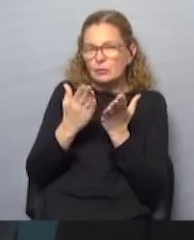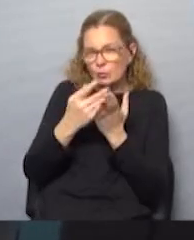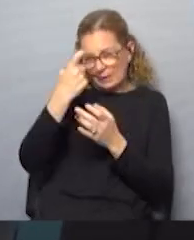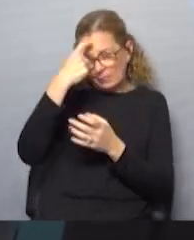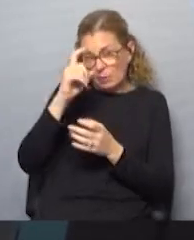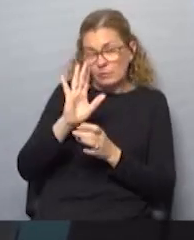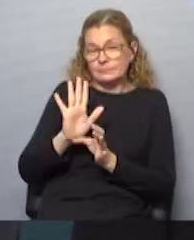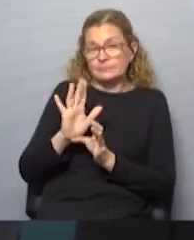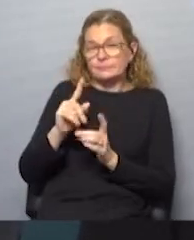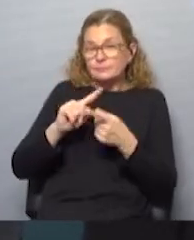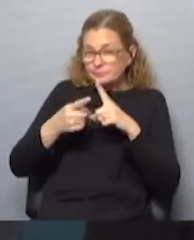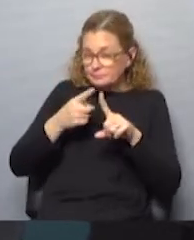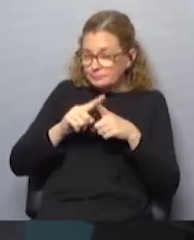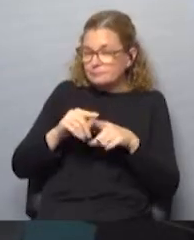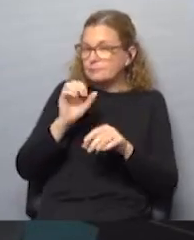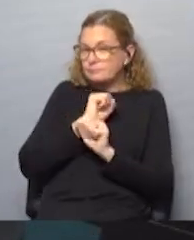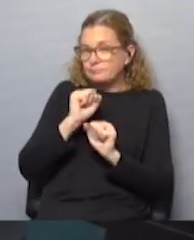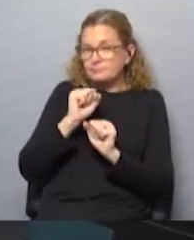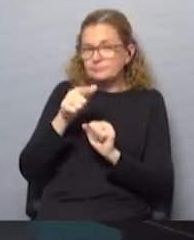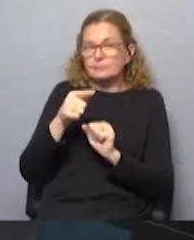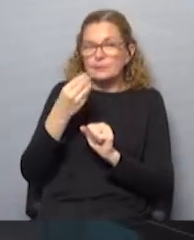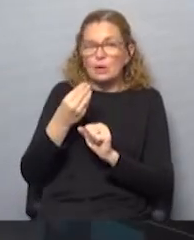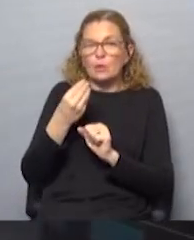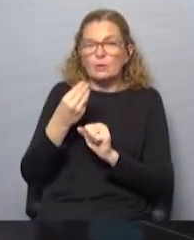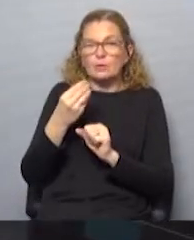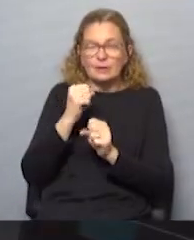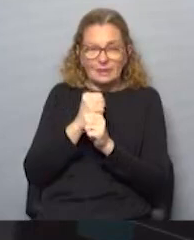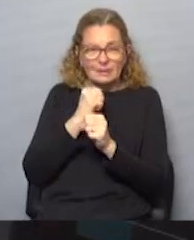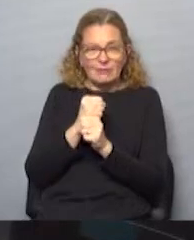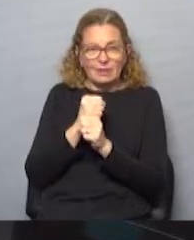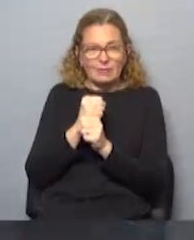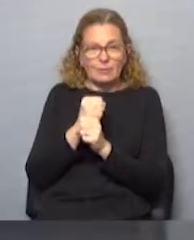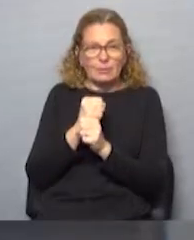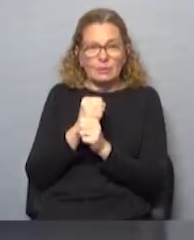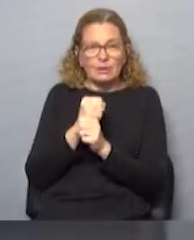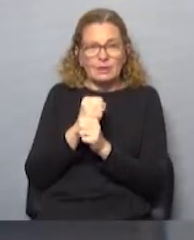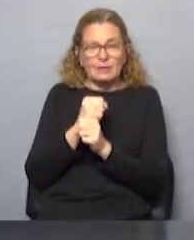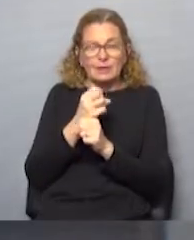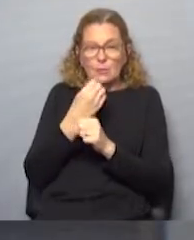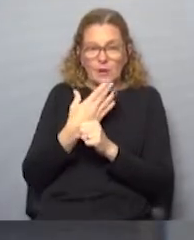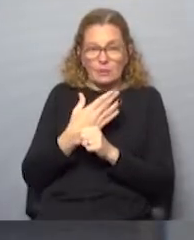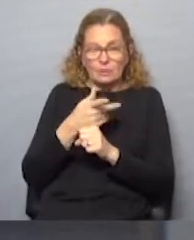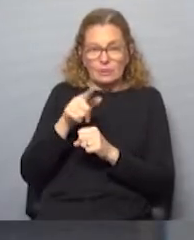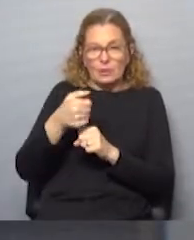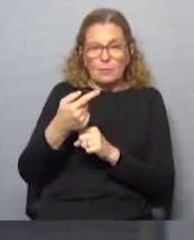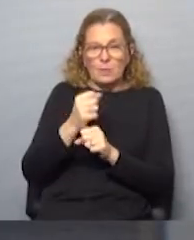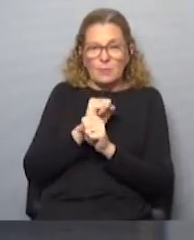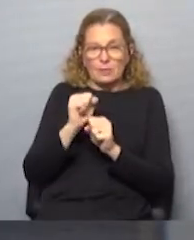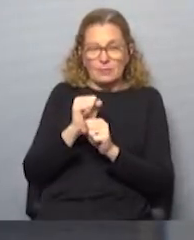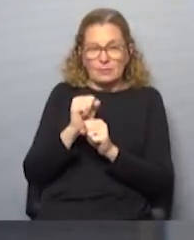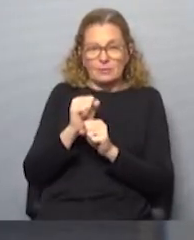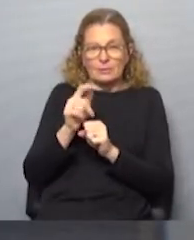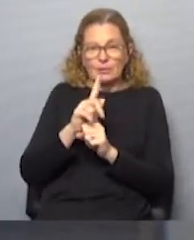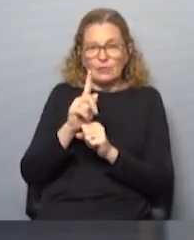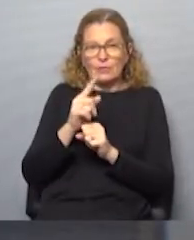supuesto podemos discutir si las condiciones en las que trabajamos son las ideales que spoiler digamos no lo